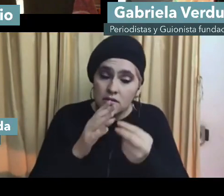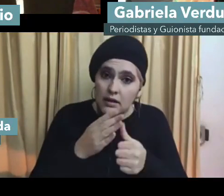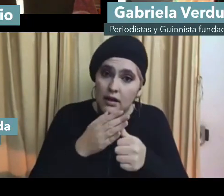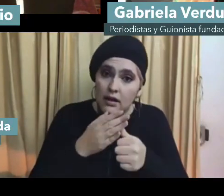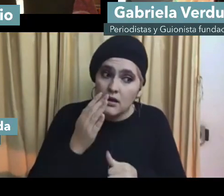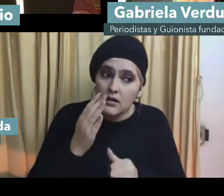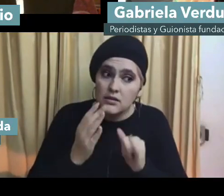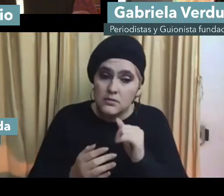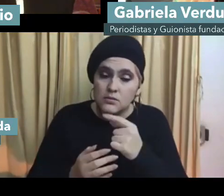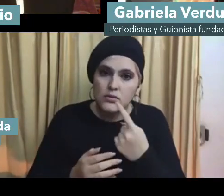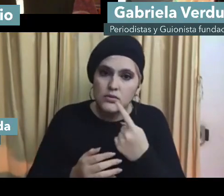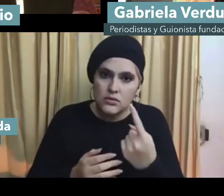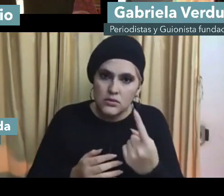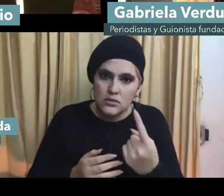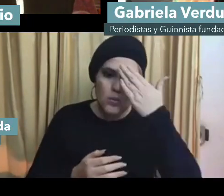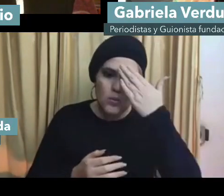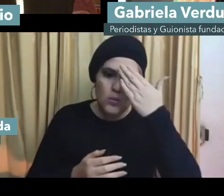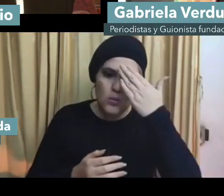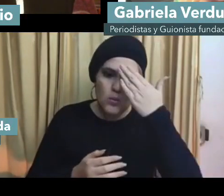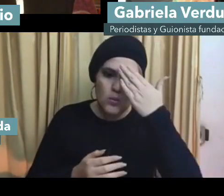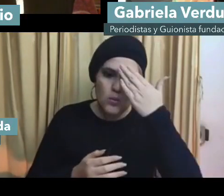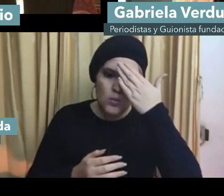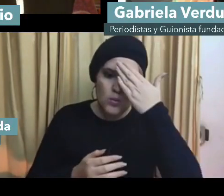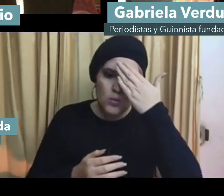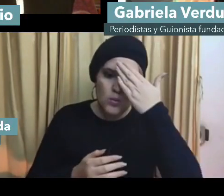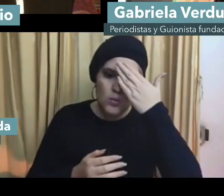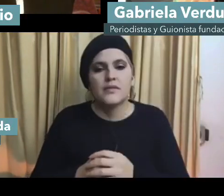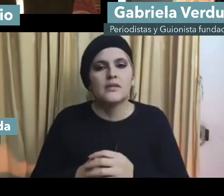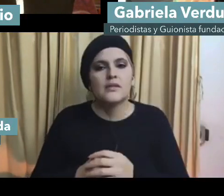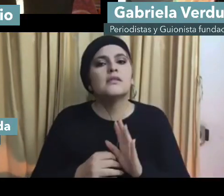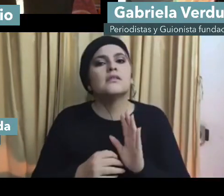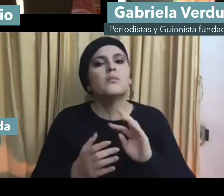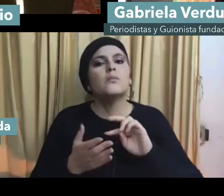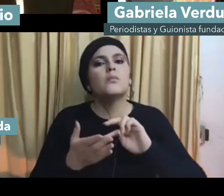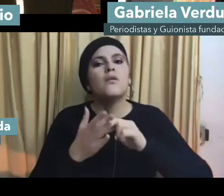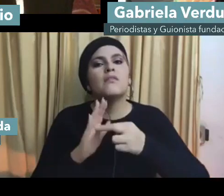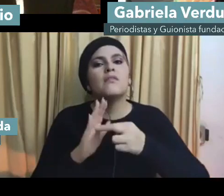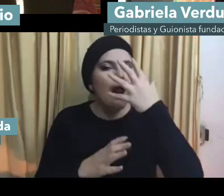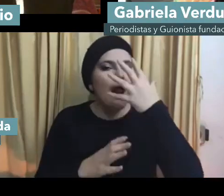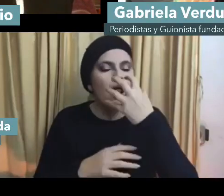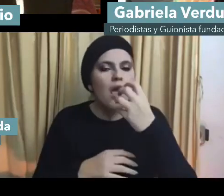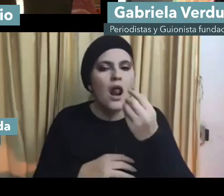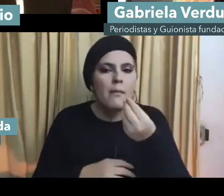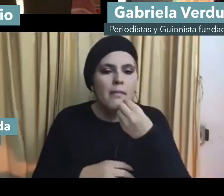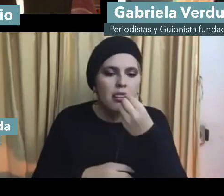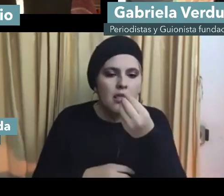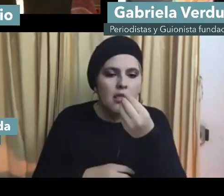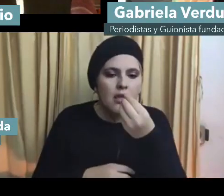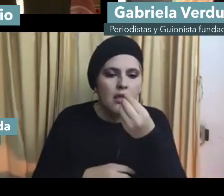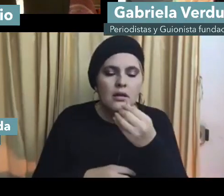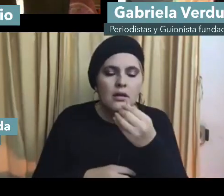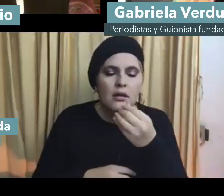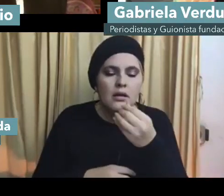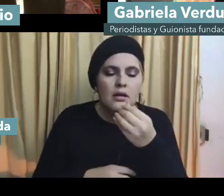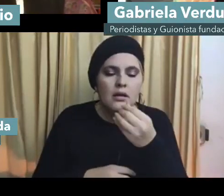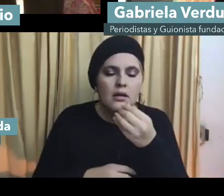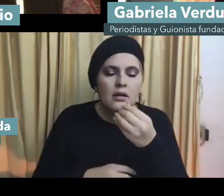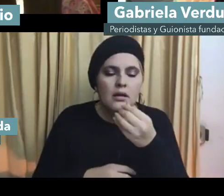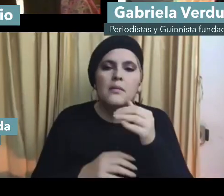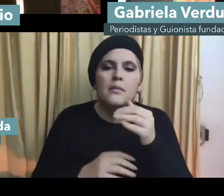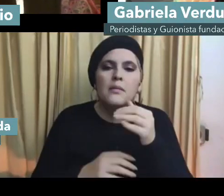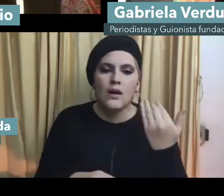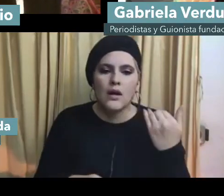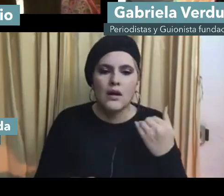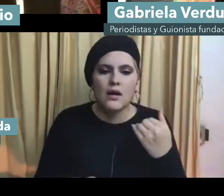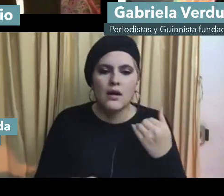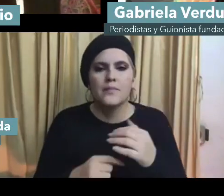Incidencia de alergias alimentarias y celíacas en el autismo, relacionado con lo que estábamos conversando Sí, recién. exactamente. ¿Existe incontinencia en la adolescencia? ¿Es común